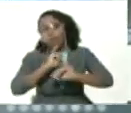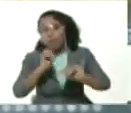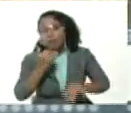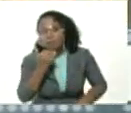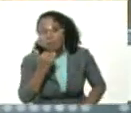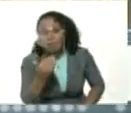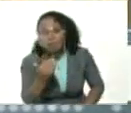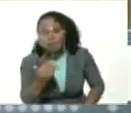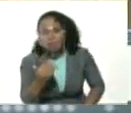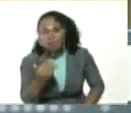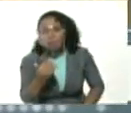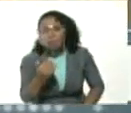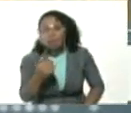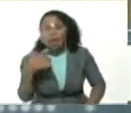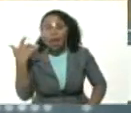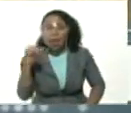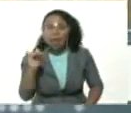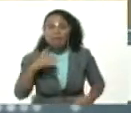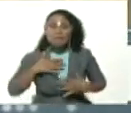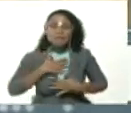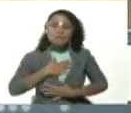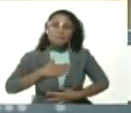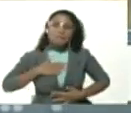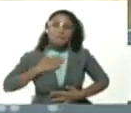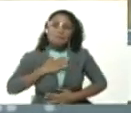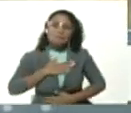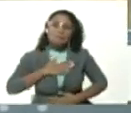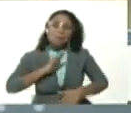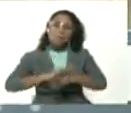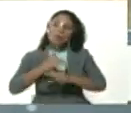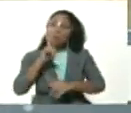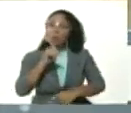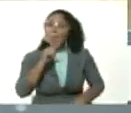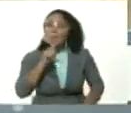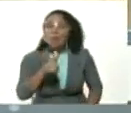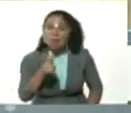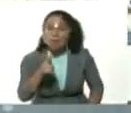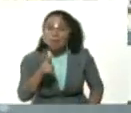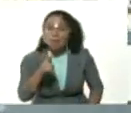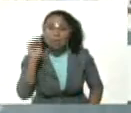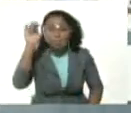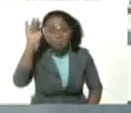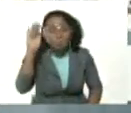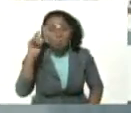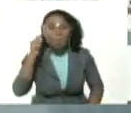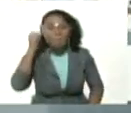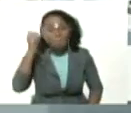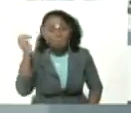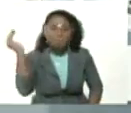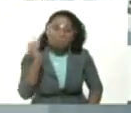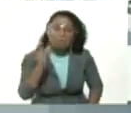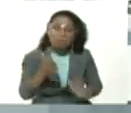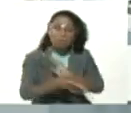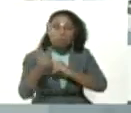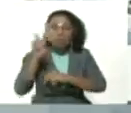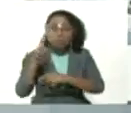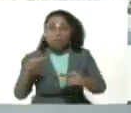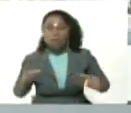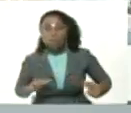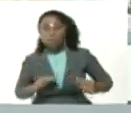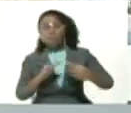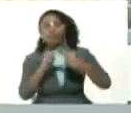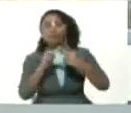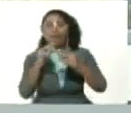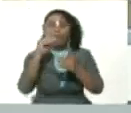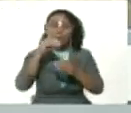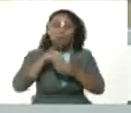al final, queda la satisfacción, porque no hay mal que por bien no venga. Venezuela se ha reencontrado hacia